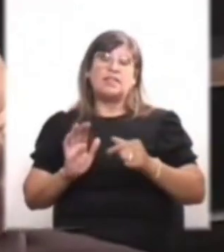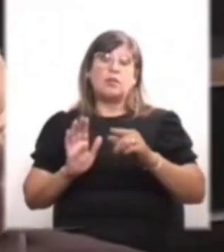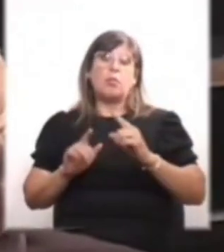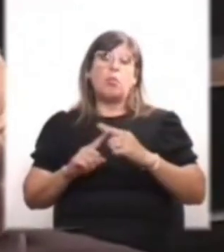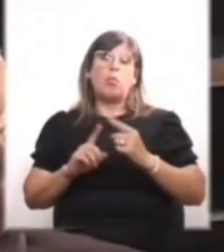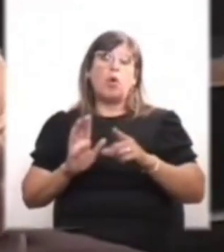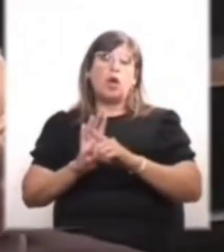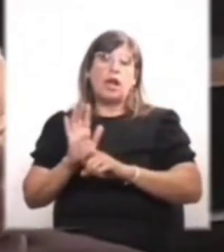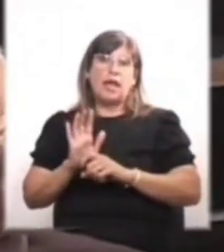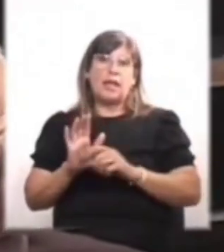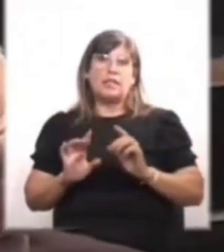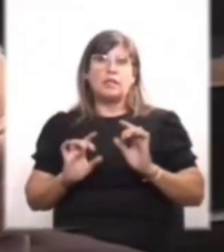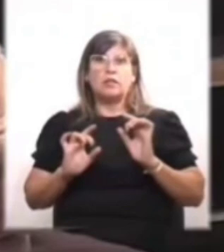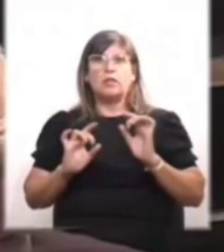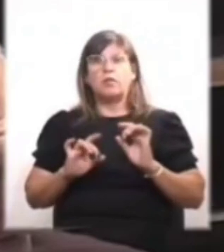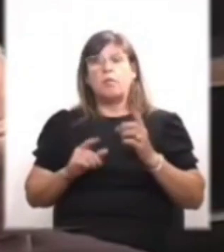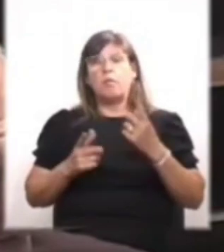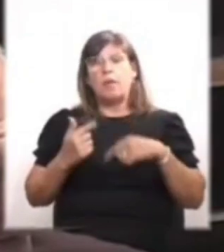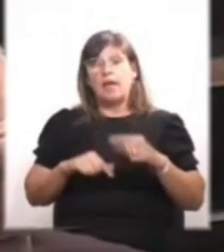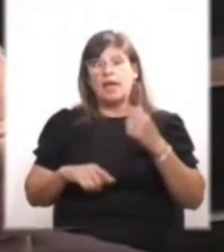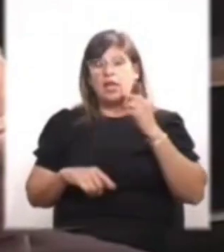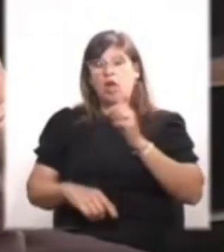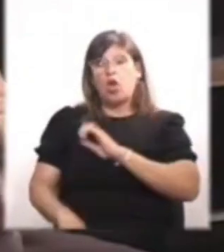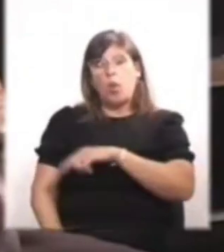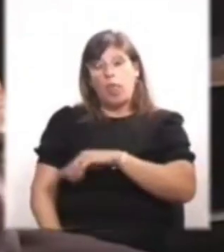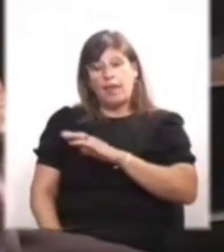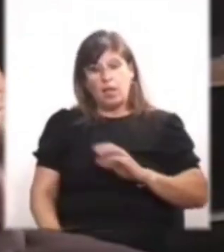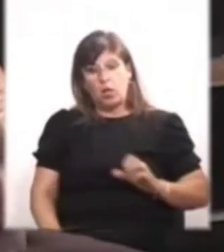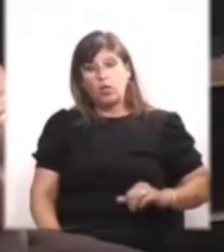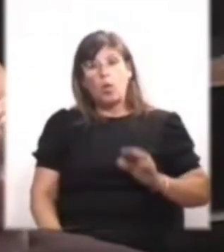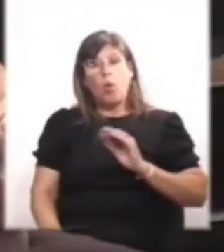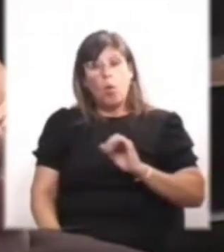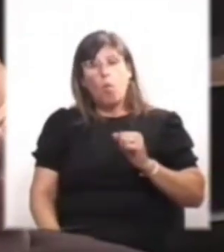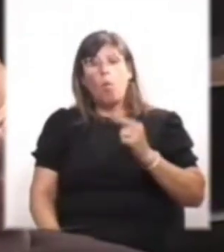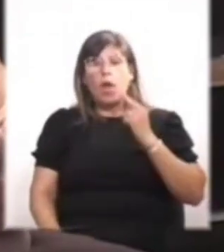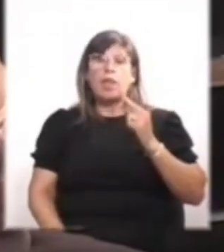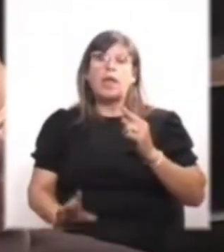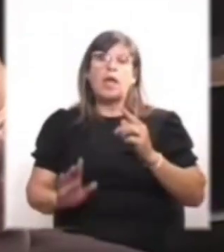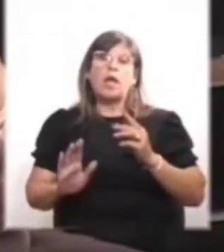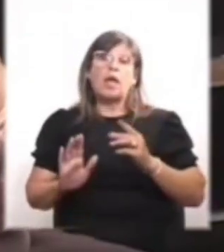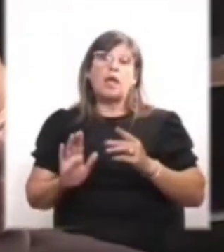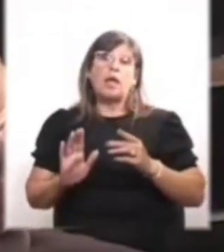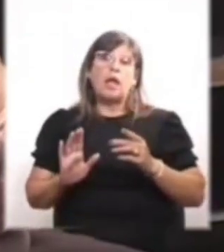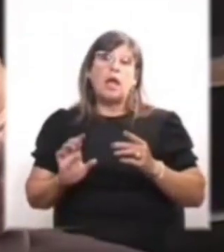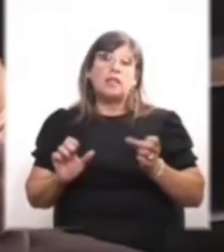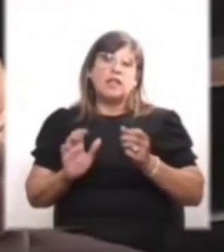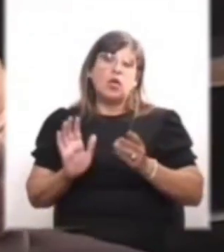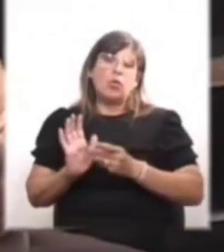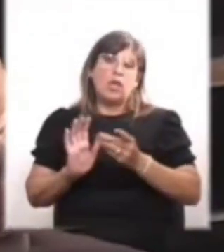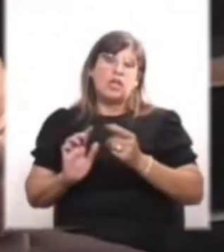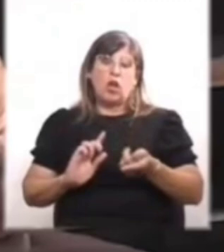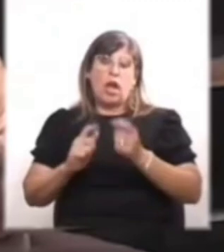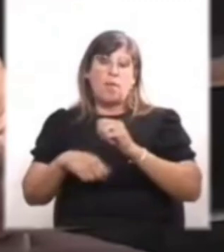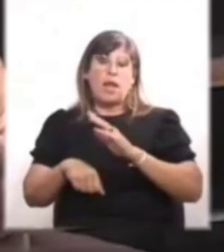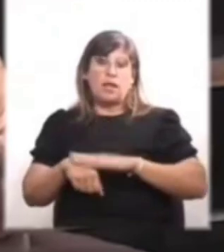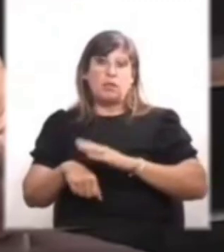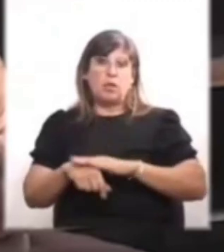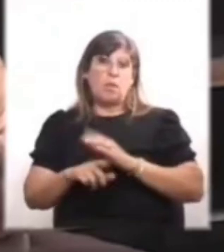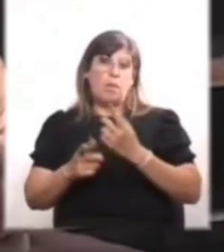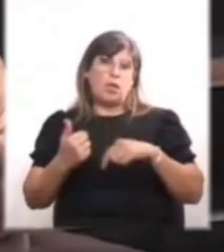ley, sin perjuicio que el Poder Ejecutivo puede, hasta por un decreto, cambiar las competencias, pero no lo ha